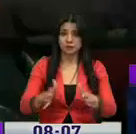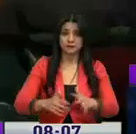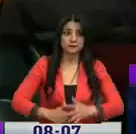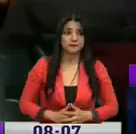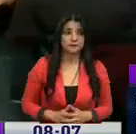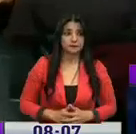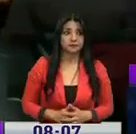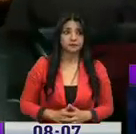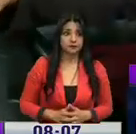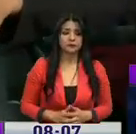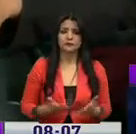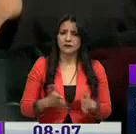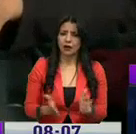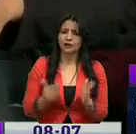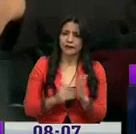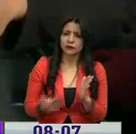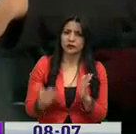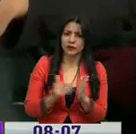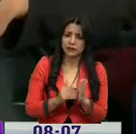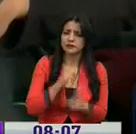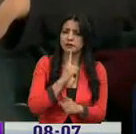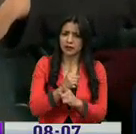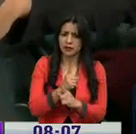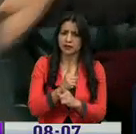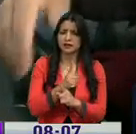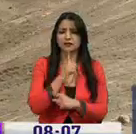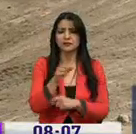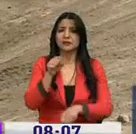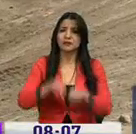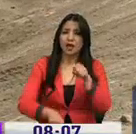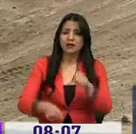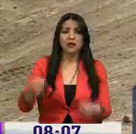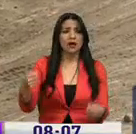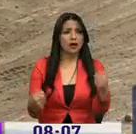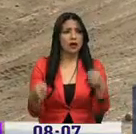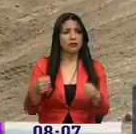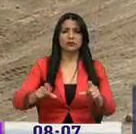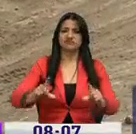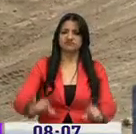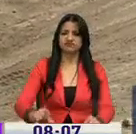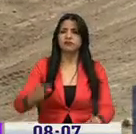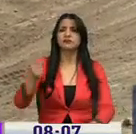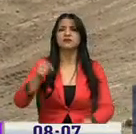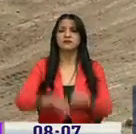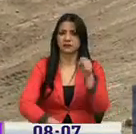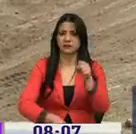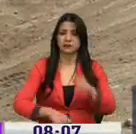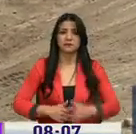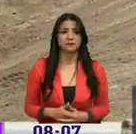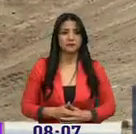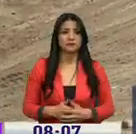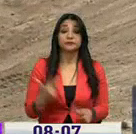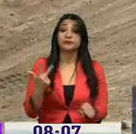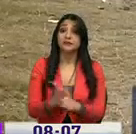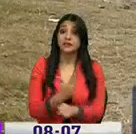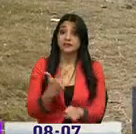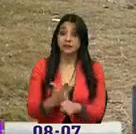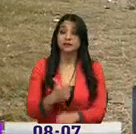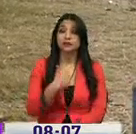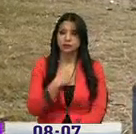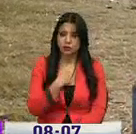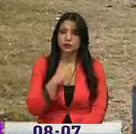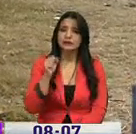iluminación. En reiteradas ocasiones hemos tenido muchos daños en la suspensión, en la mesa. Por 3 ocasiones incluso yo